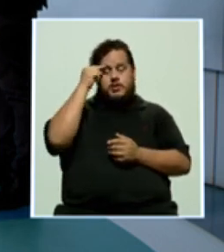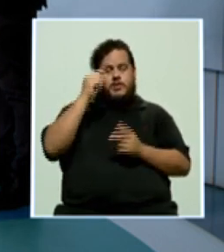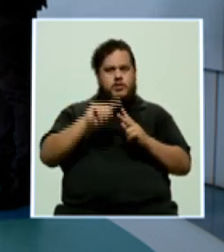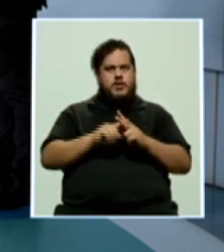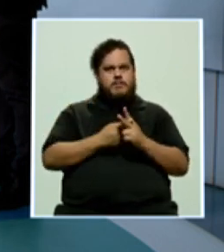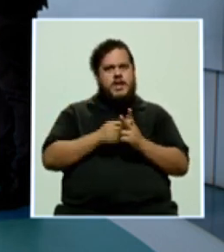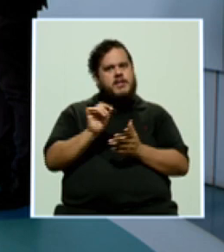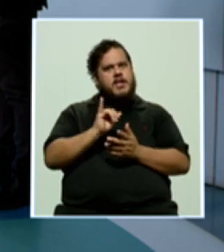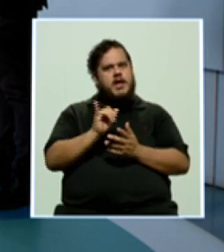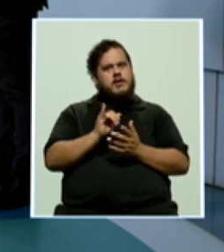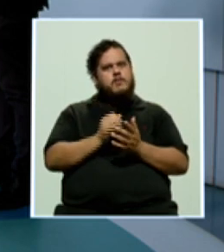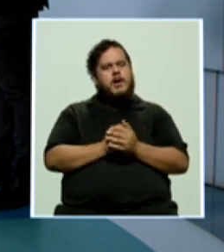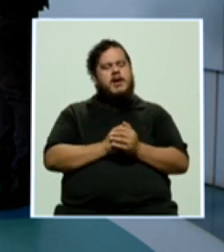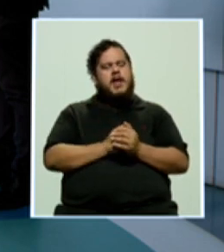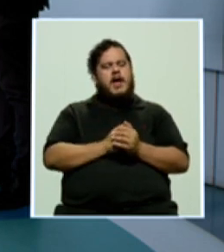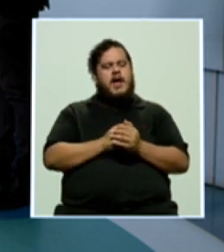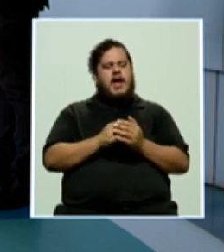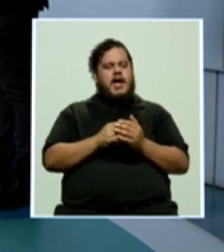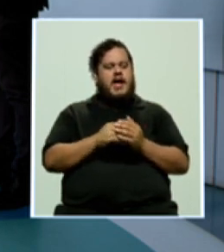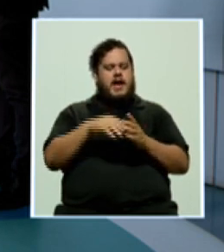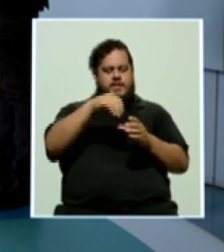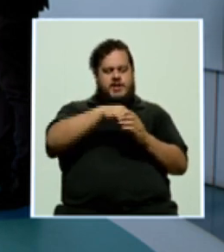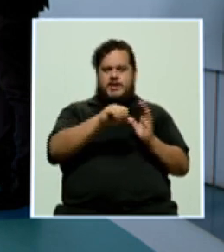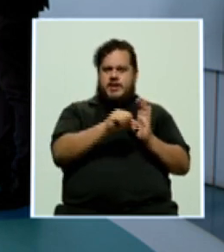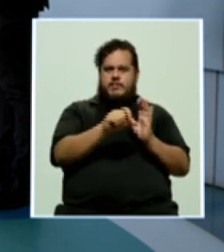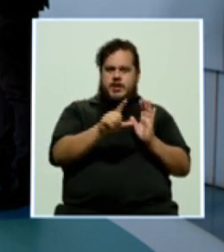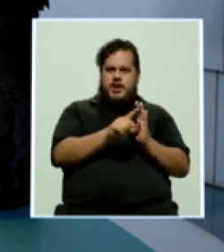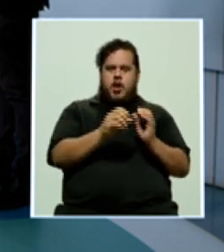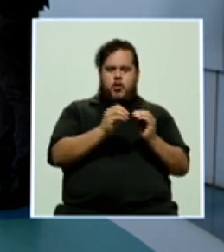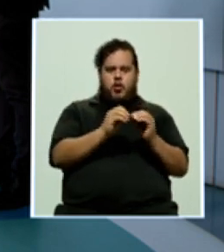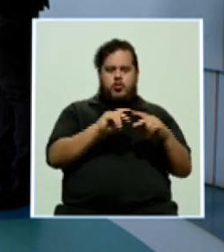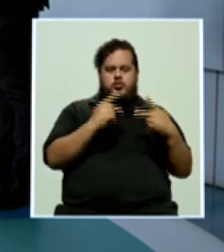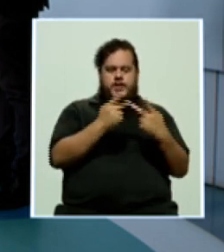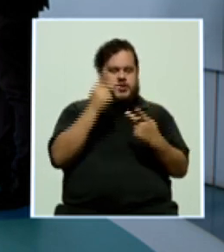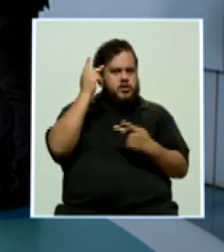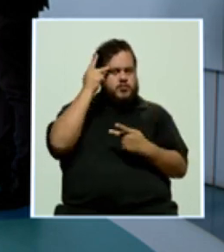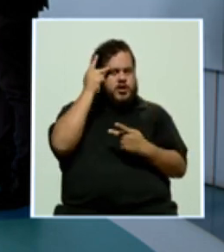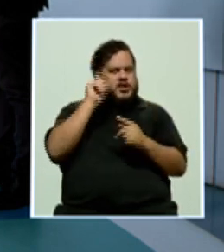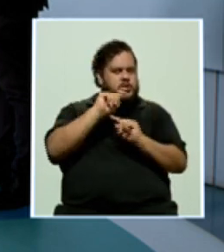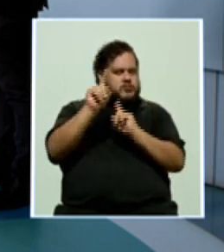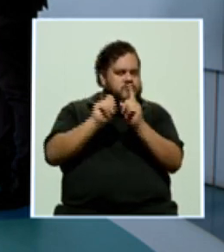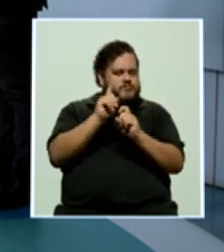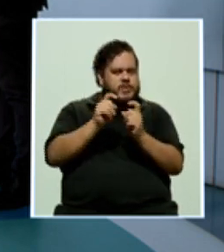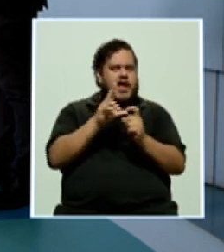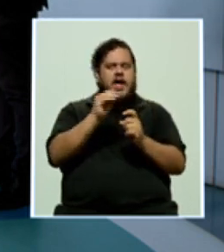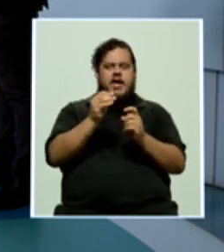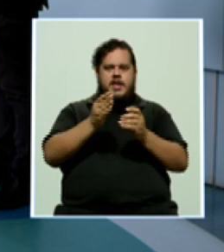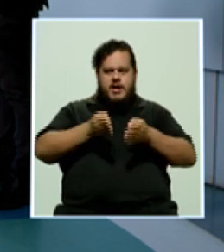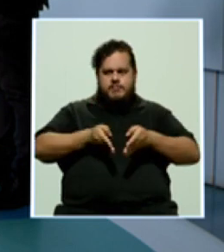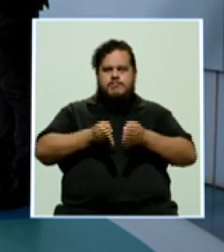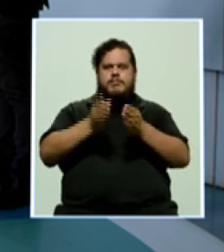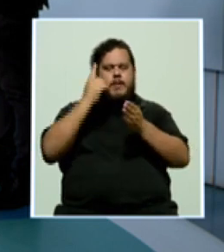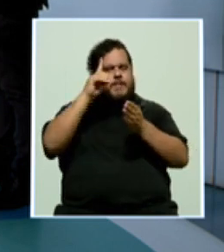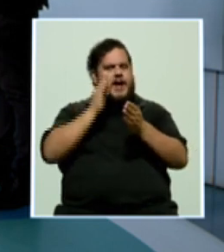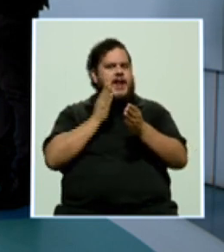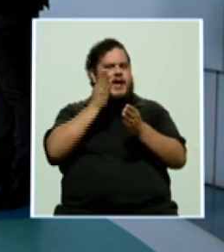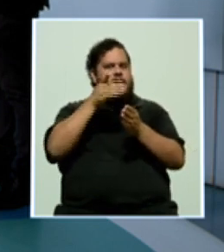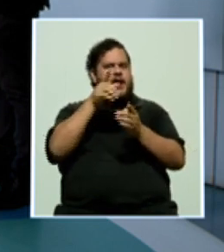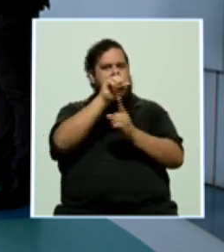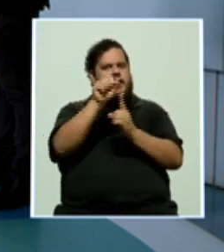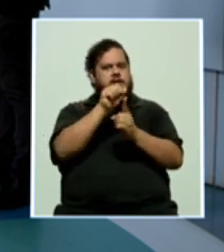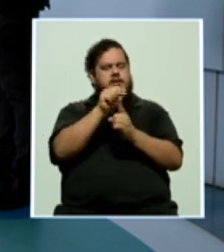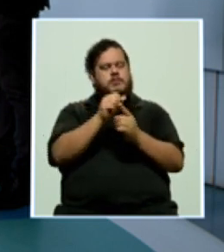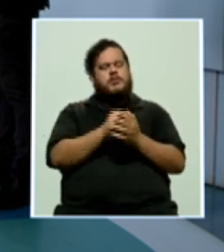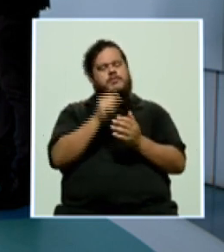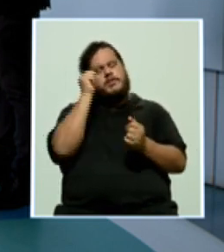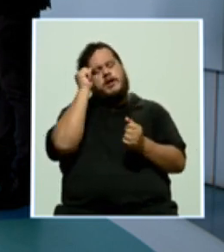además a amarrarse ya en la Asamblea Legislativa, por lo menos con las grandes fracciones, y se encaminaría para ir hacia esta situación.